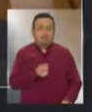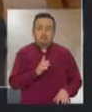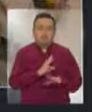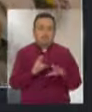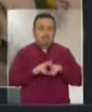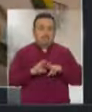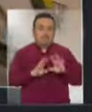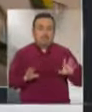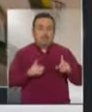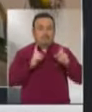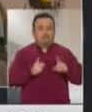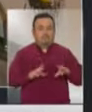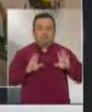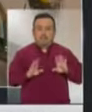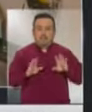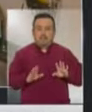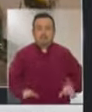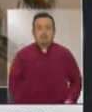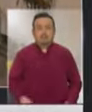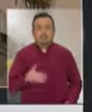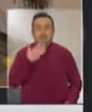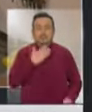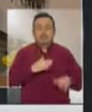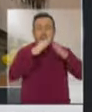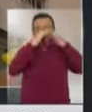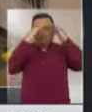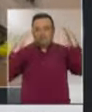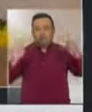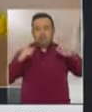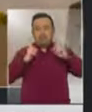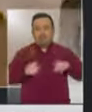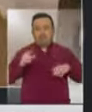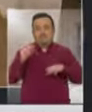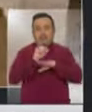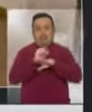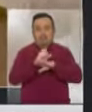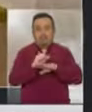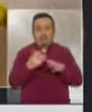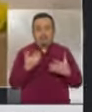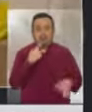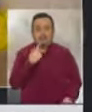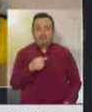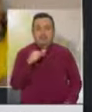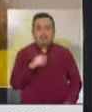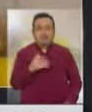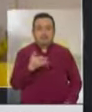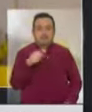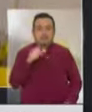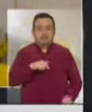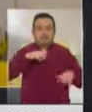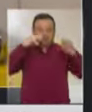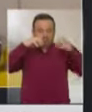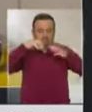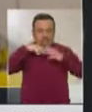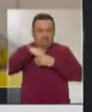nada, solo que tenían que esperar, porque las techumbres habrían que limpiarlas. Parecía que la lluvia estaba aquí adentro.